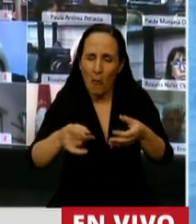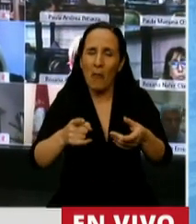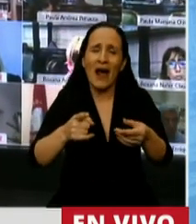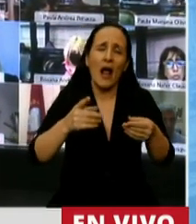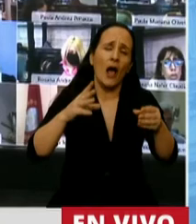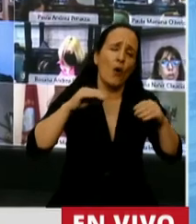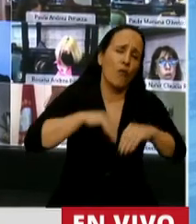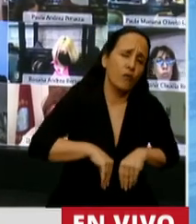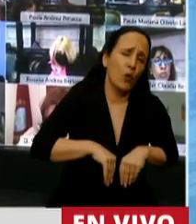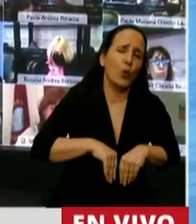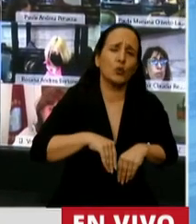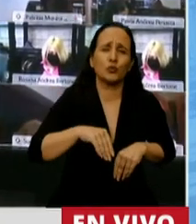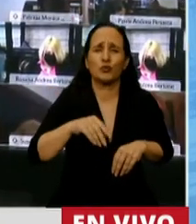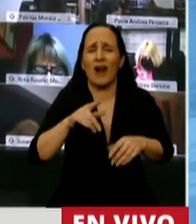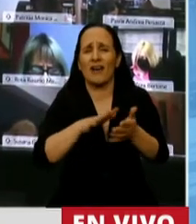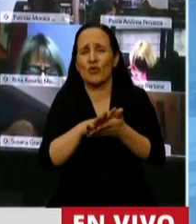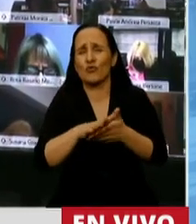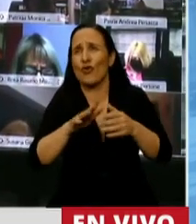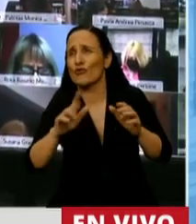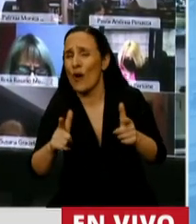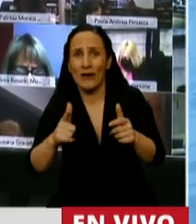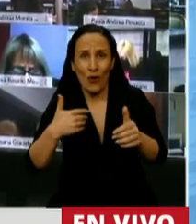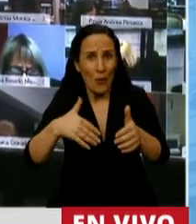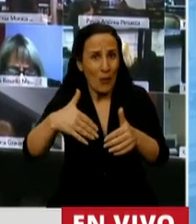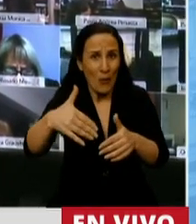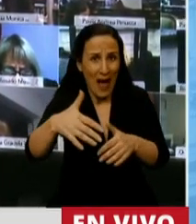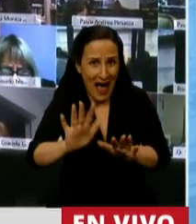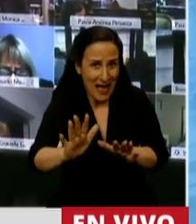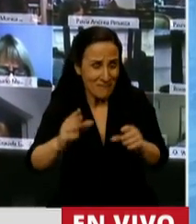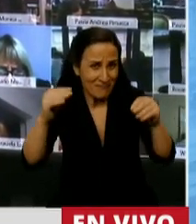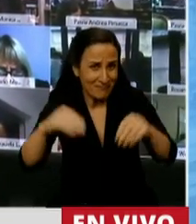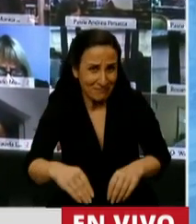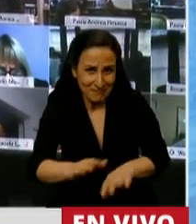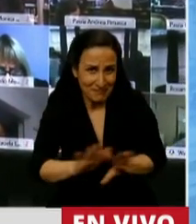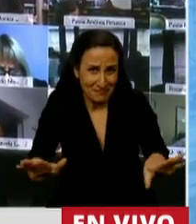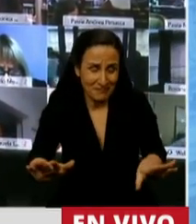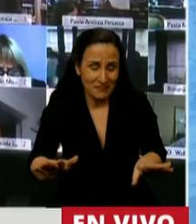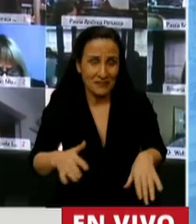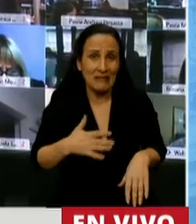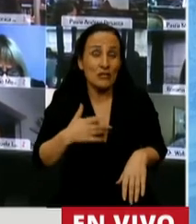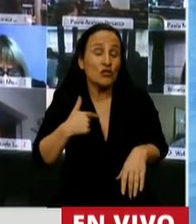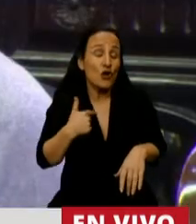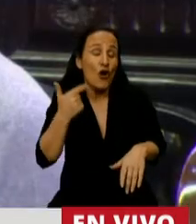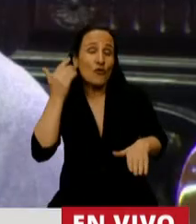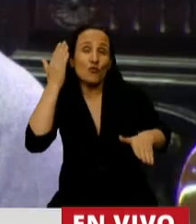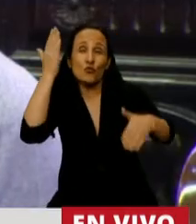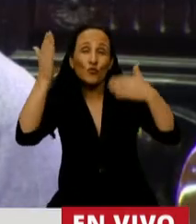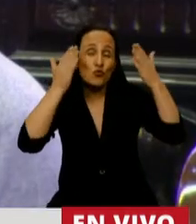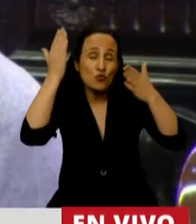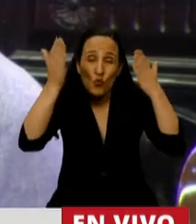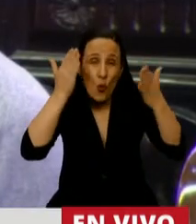frustración de la decadencia irreversible de la cual estamos muy cerca permítame soñar señor presidente